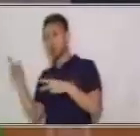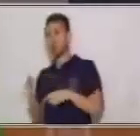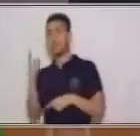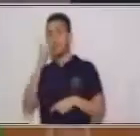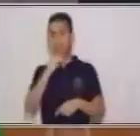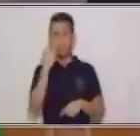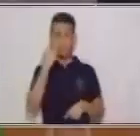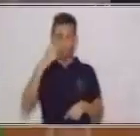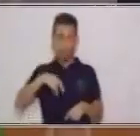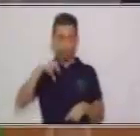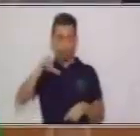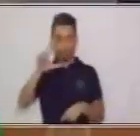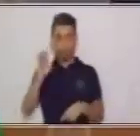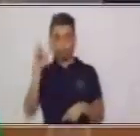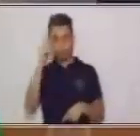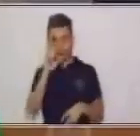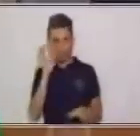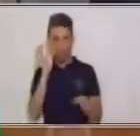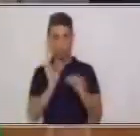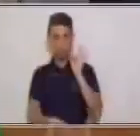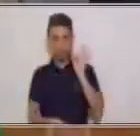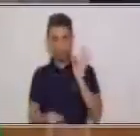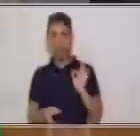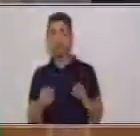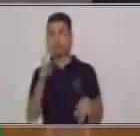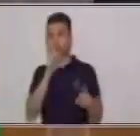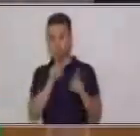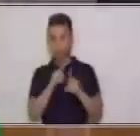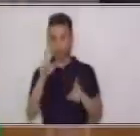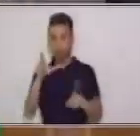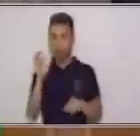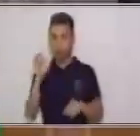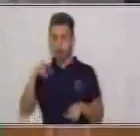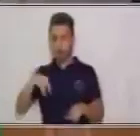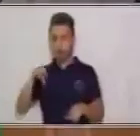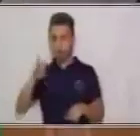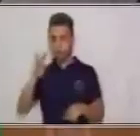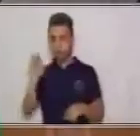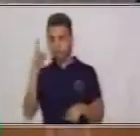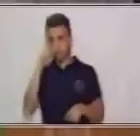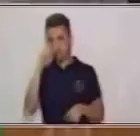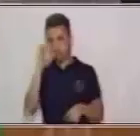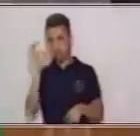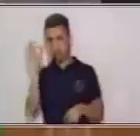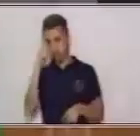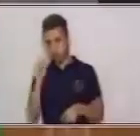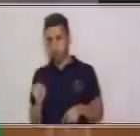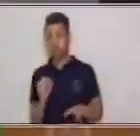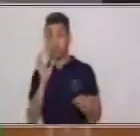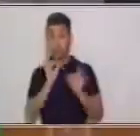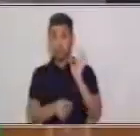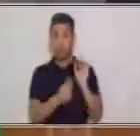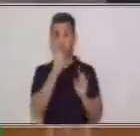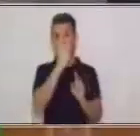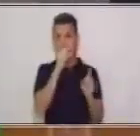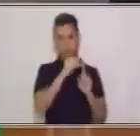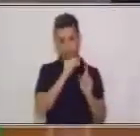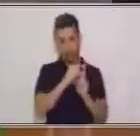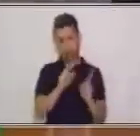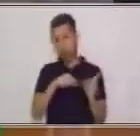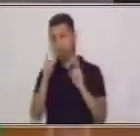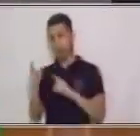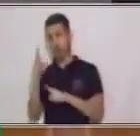palabra, ¿sí? Y los sustantivos compuestos es cuando están formados por dos palabras